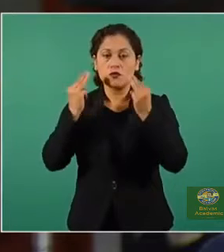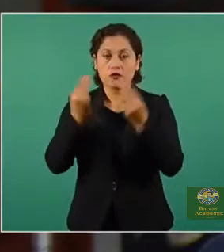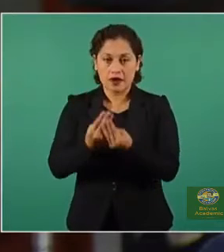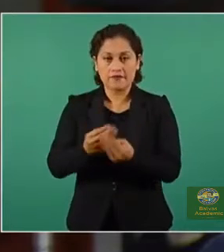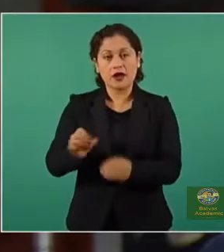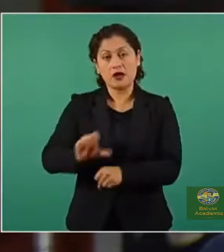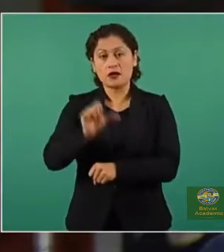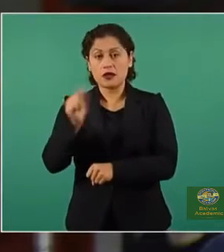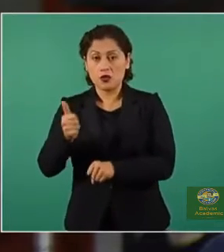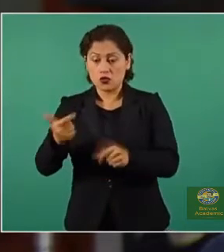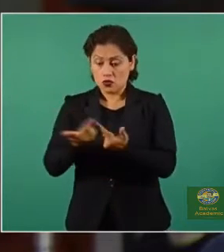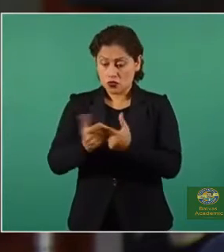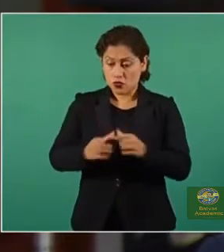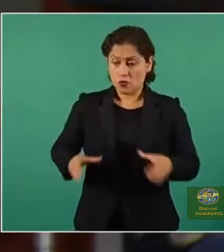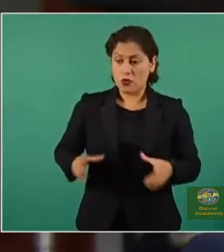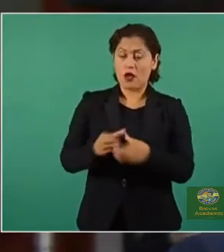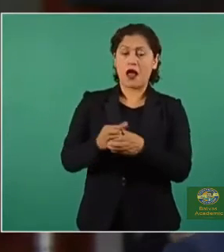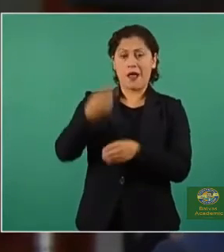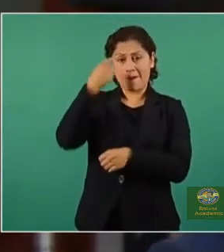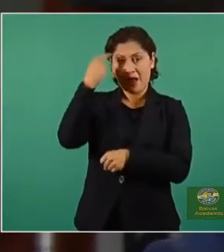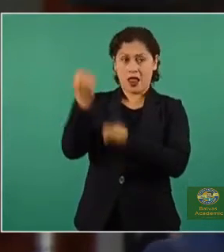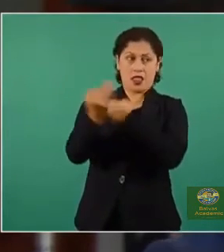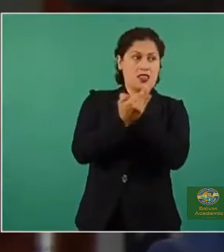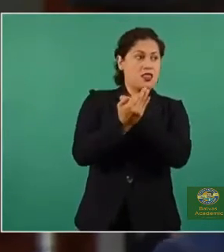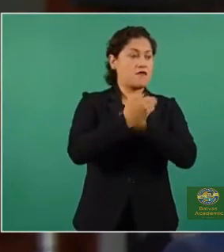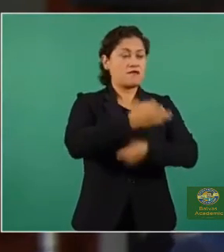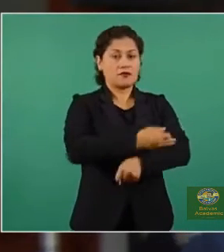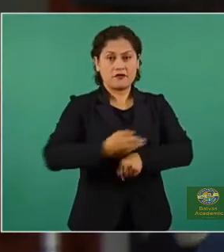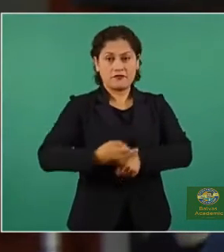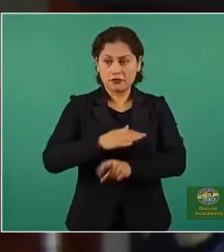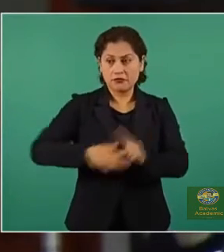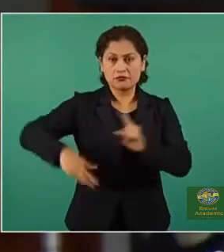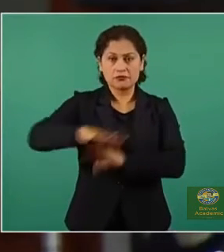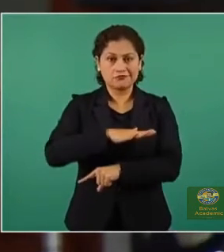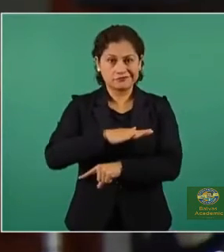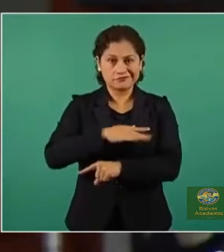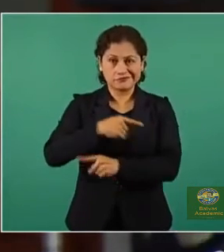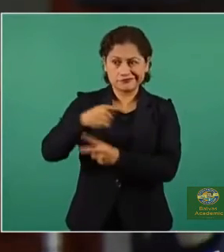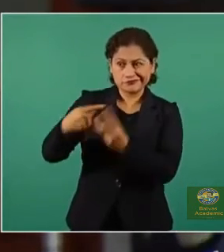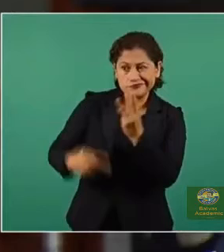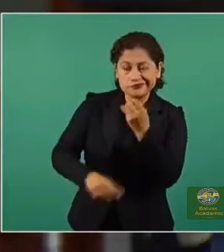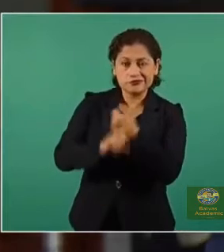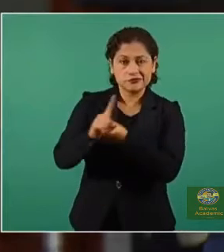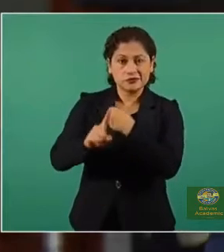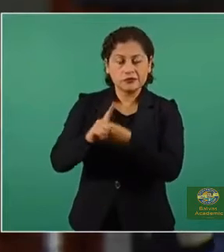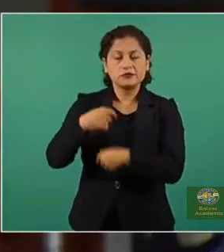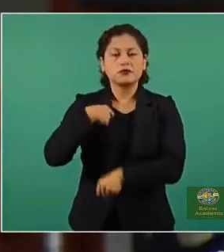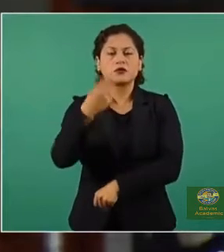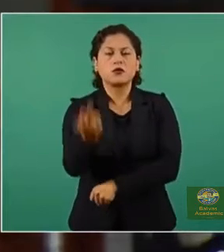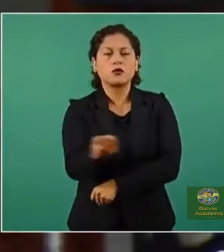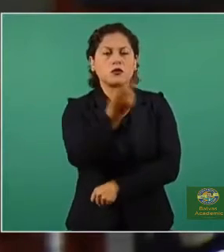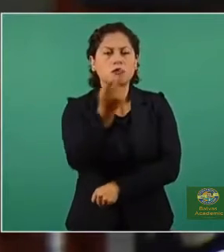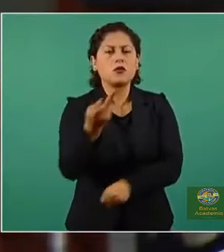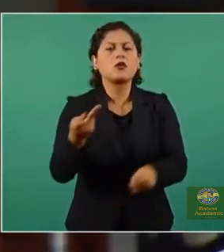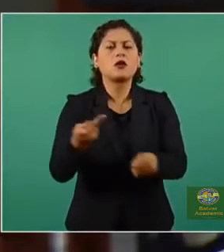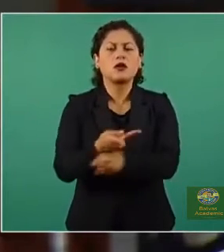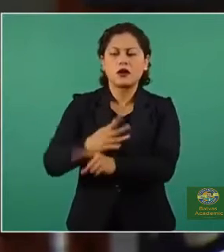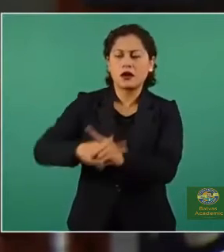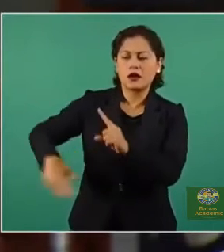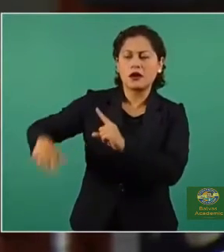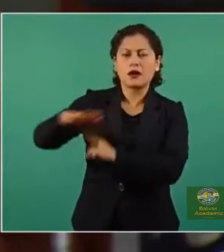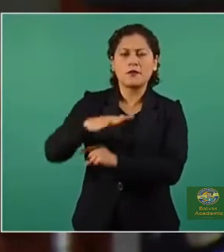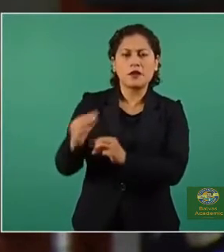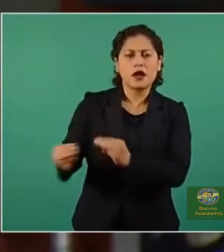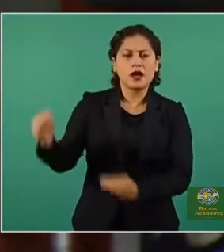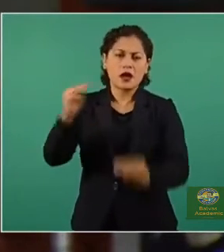grupos armados. La pregunta en concreto, presidente, ¿cuál es la estrategia para la zona rural del país, como estados